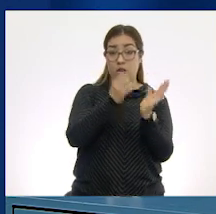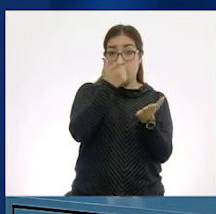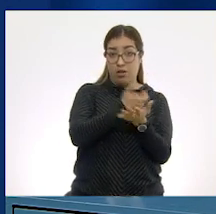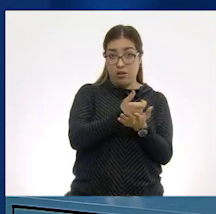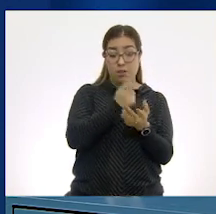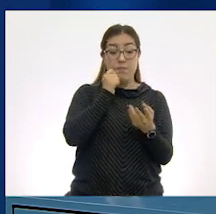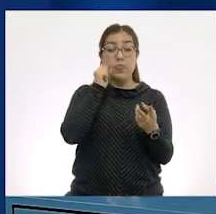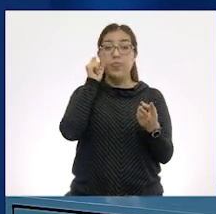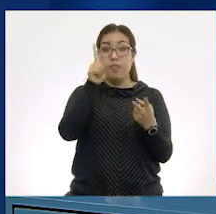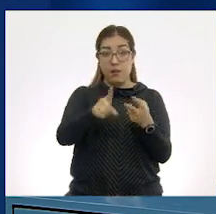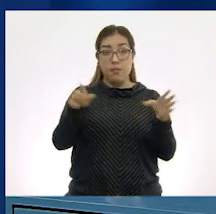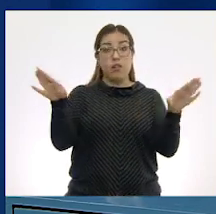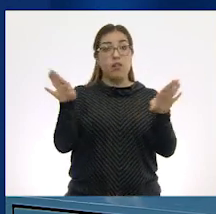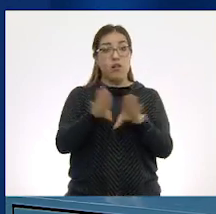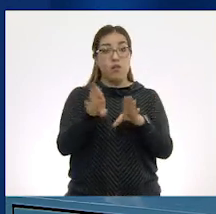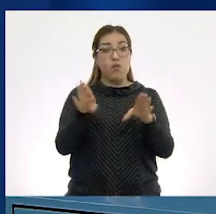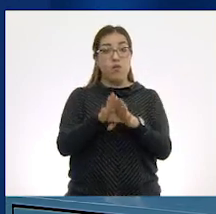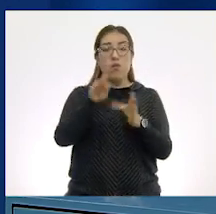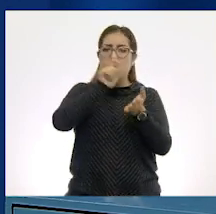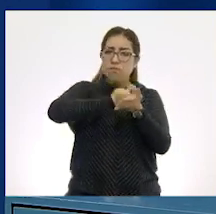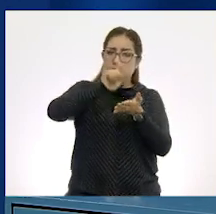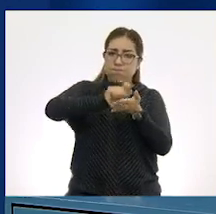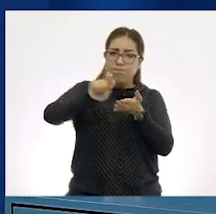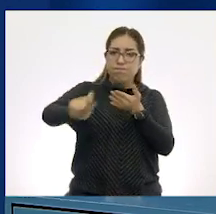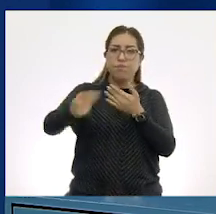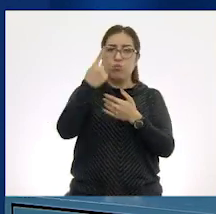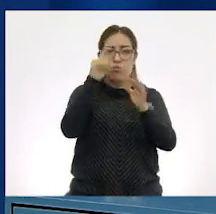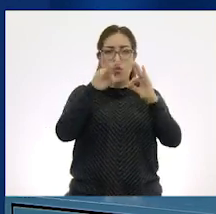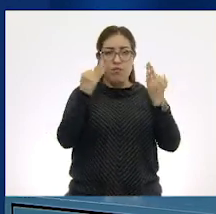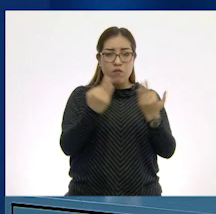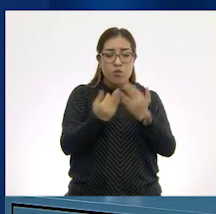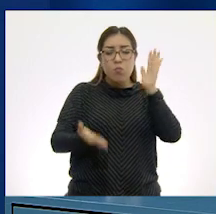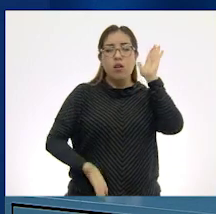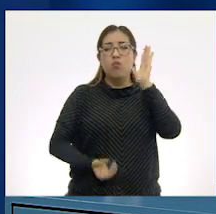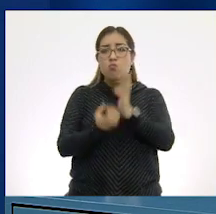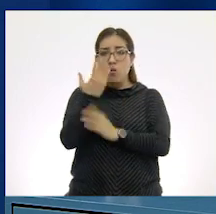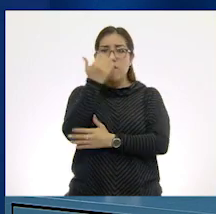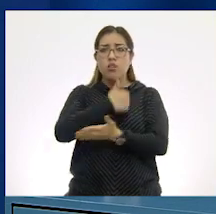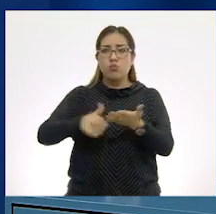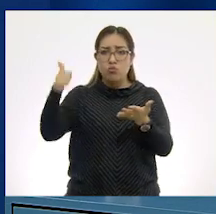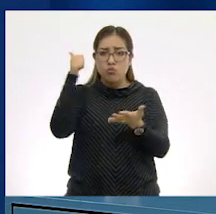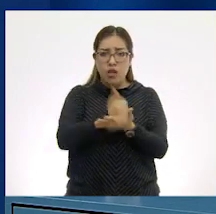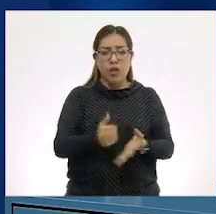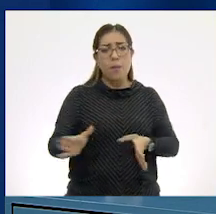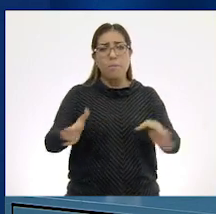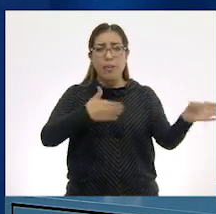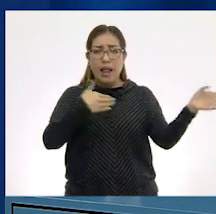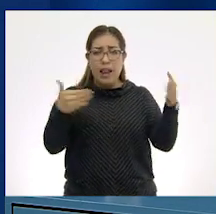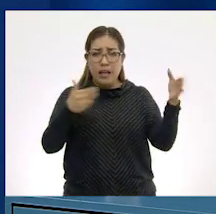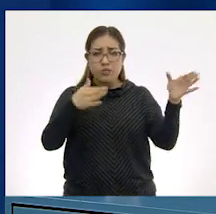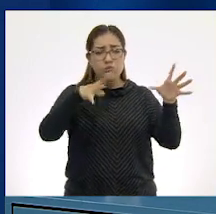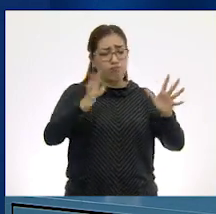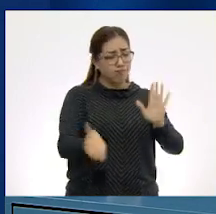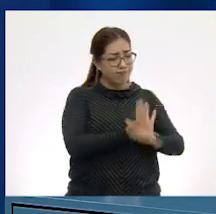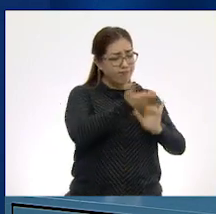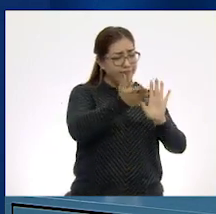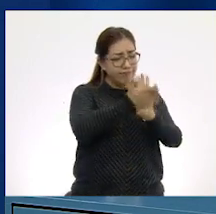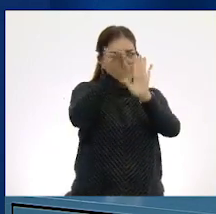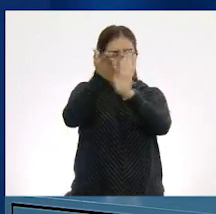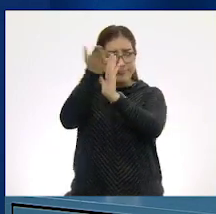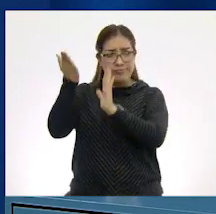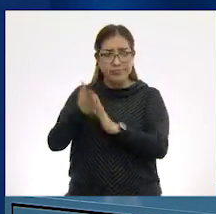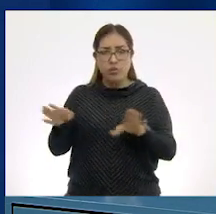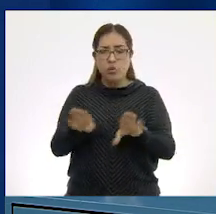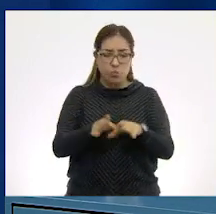imperio. Construyeron nuevas ciudades, palacios, una inmensidad de redes, vías terrestres